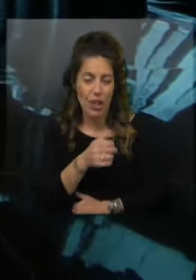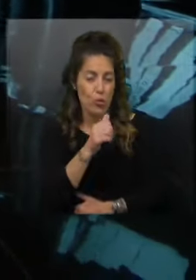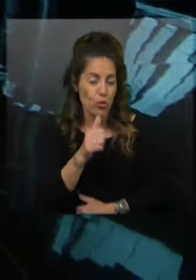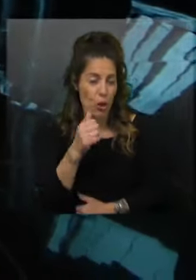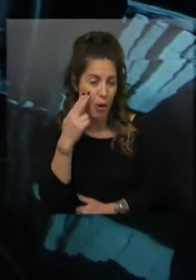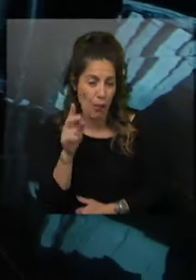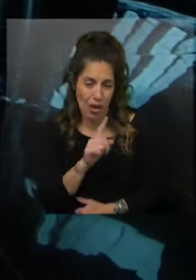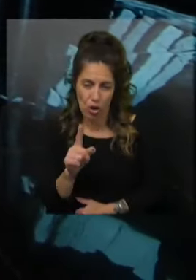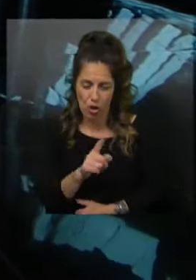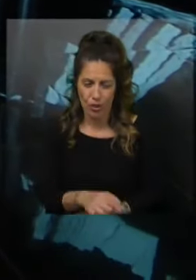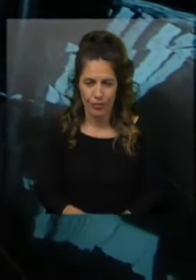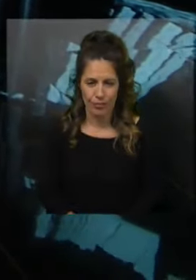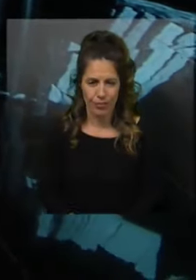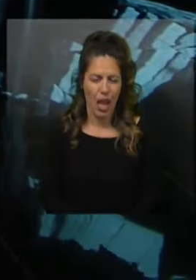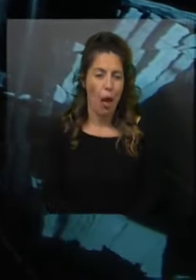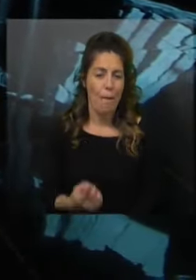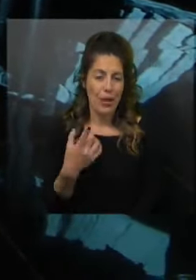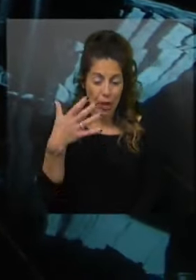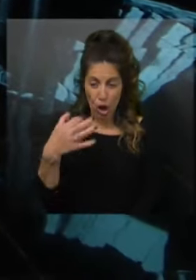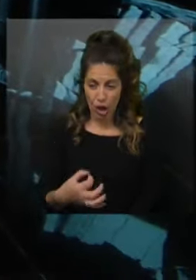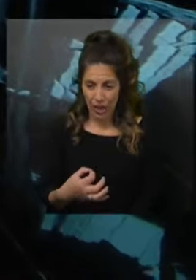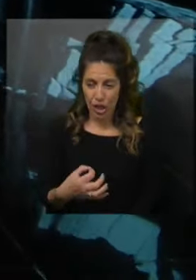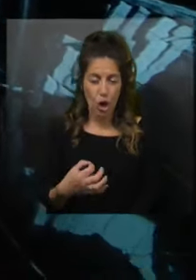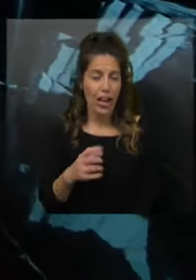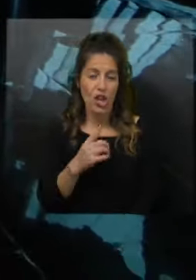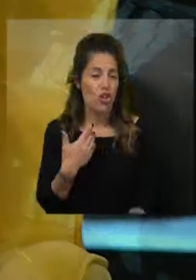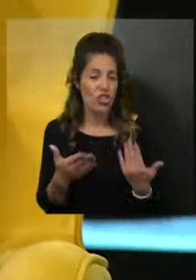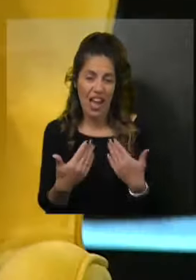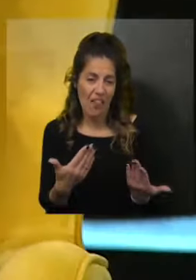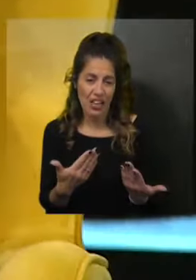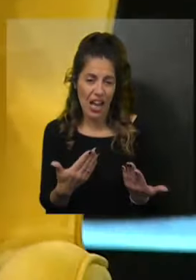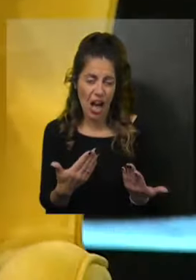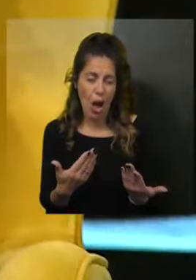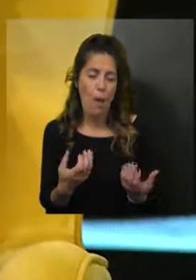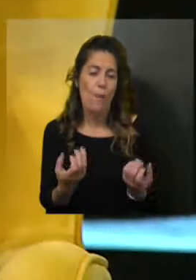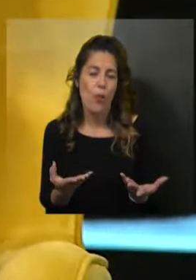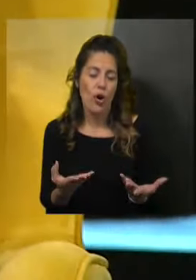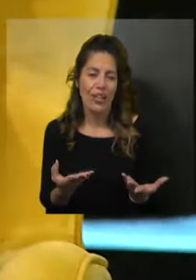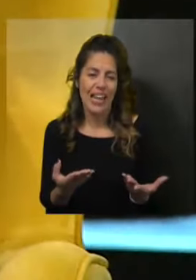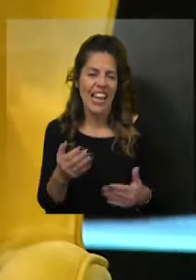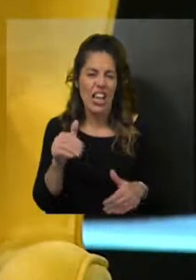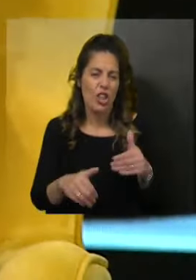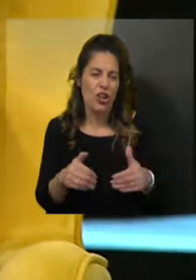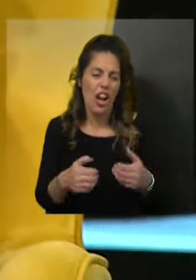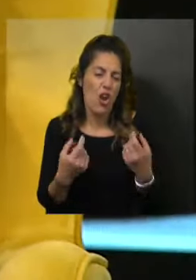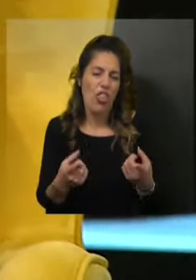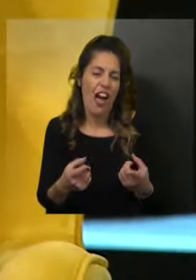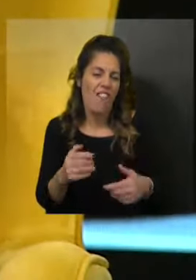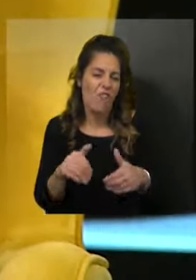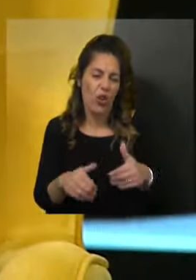problema bueno primero que creo que es algo que no se habla mucho porque tampoco desde el punto de vista electoral es redituable